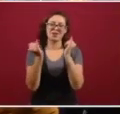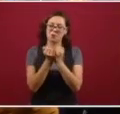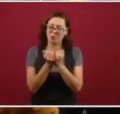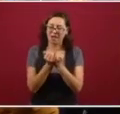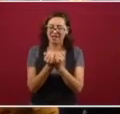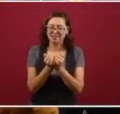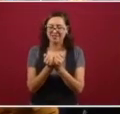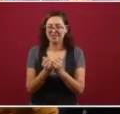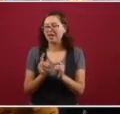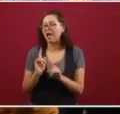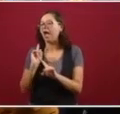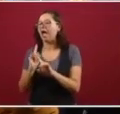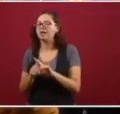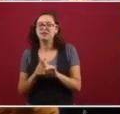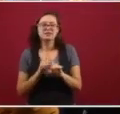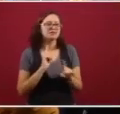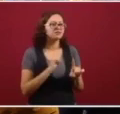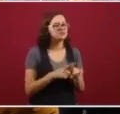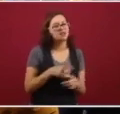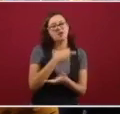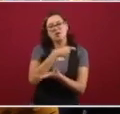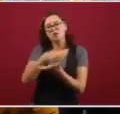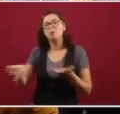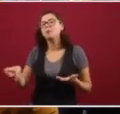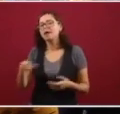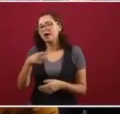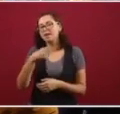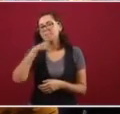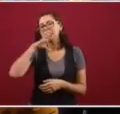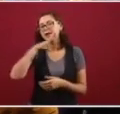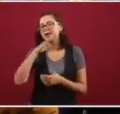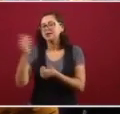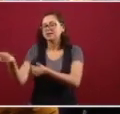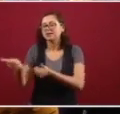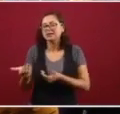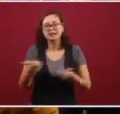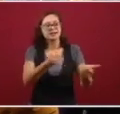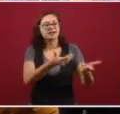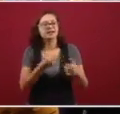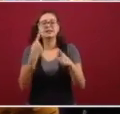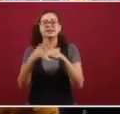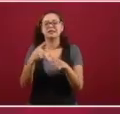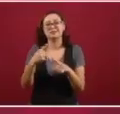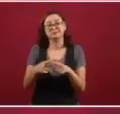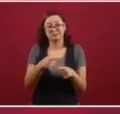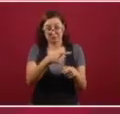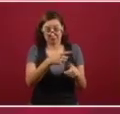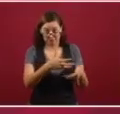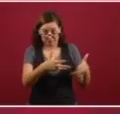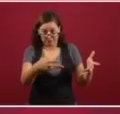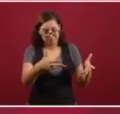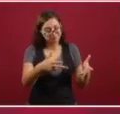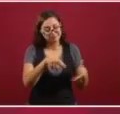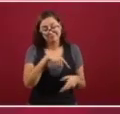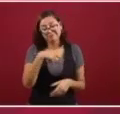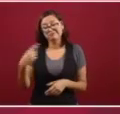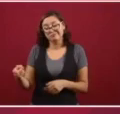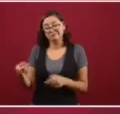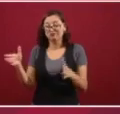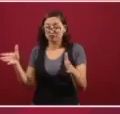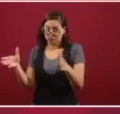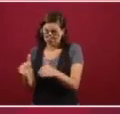compra de este maíz es para los pequeños productores.